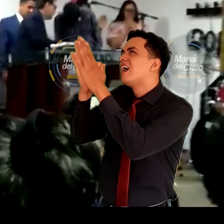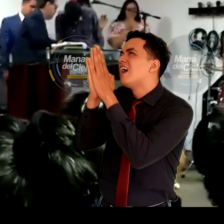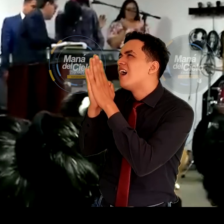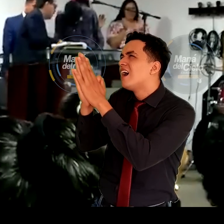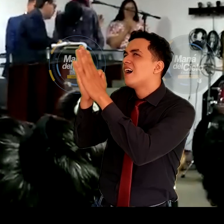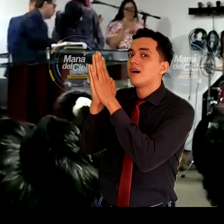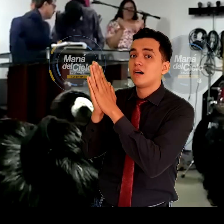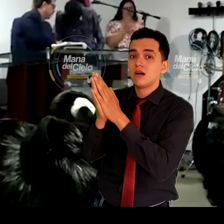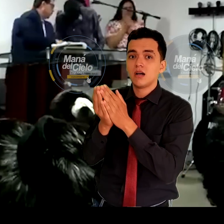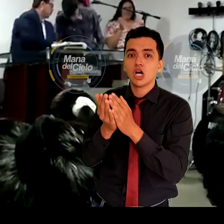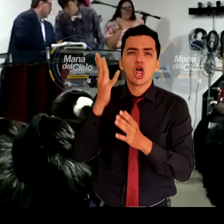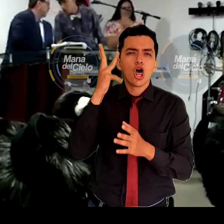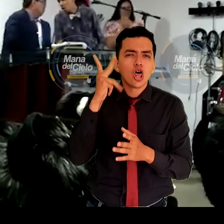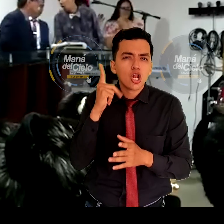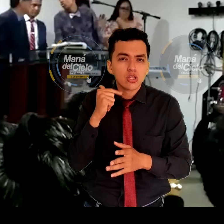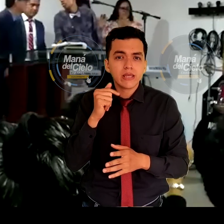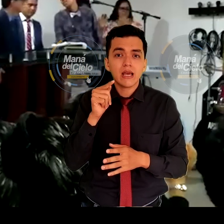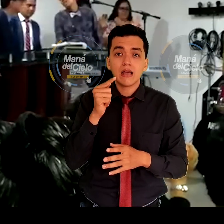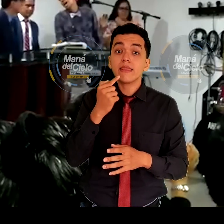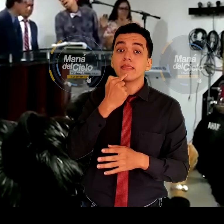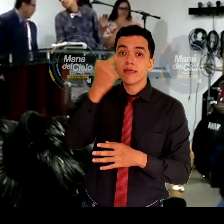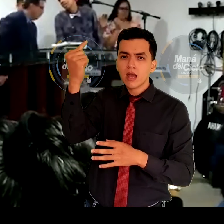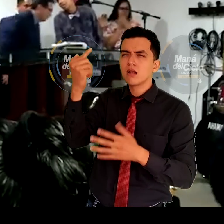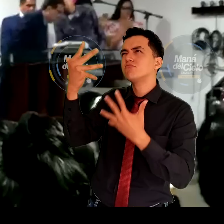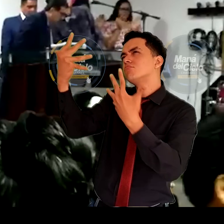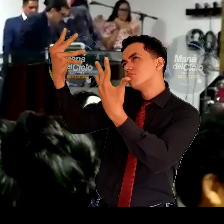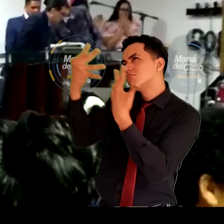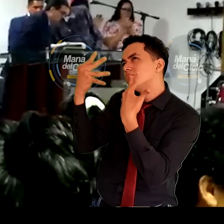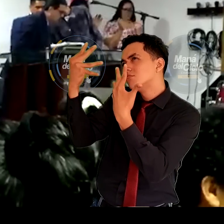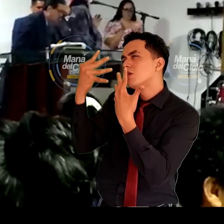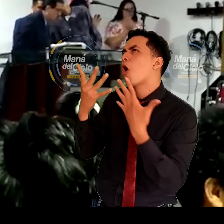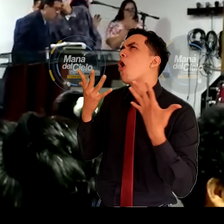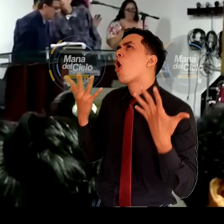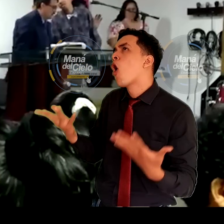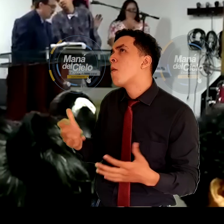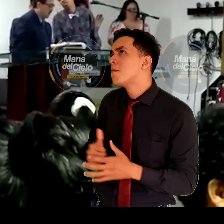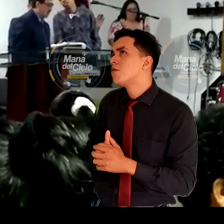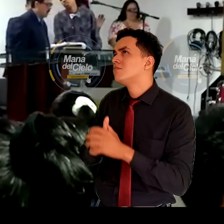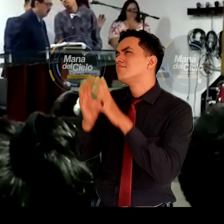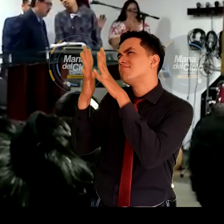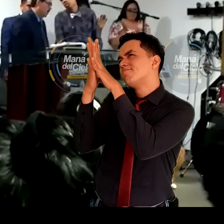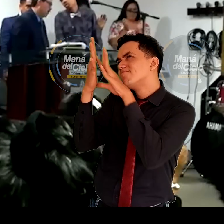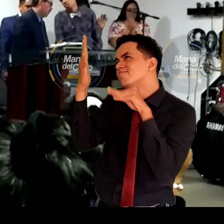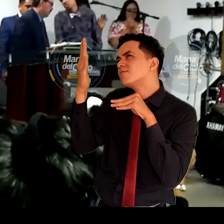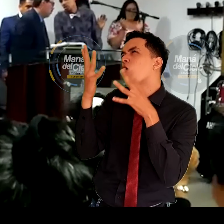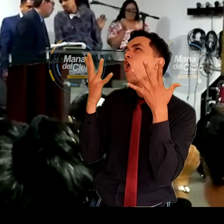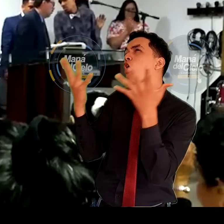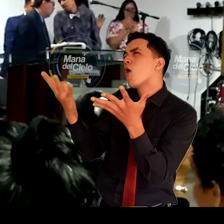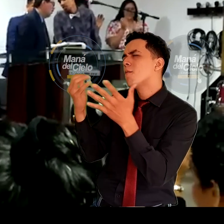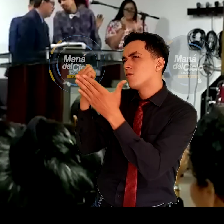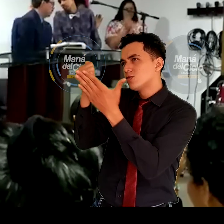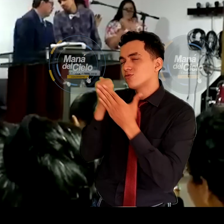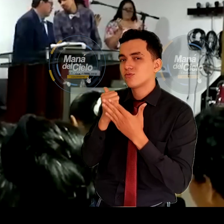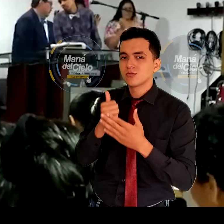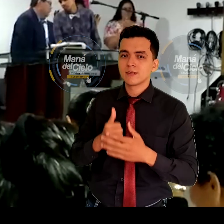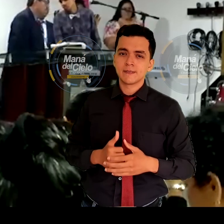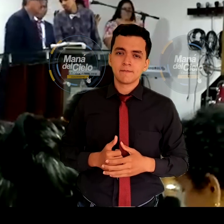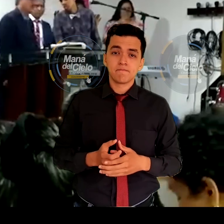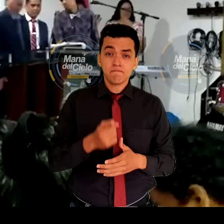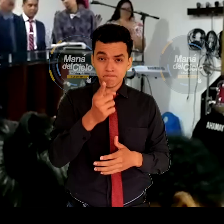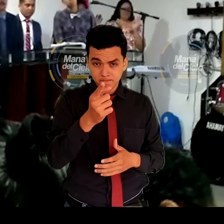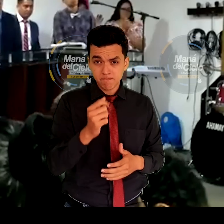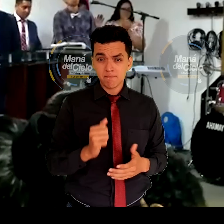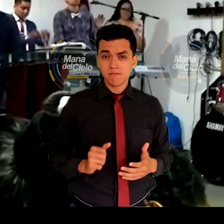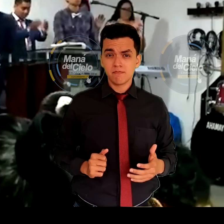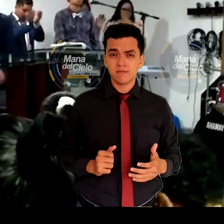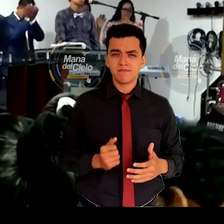que te enseñe la perseverancia en la oración. Bendito Dios y Padre Celestial, Dios